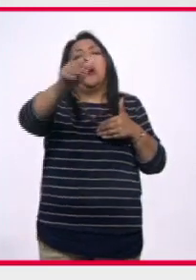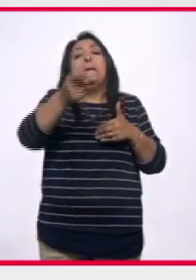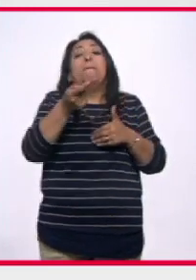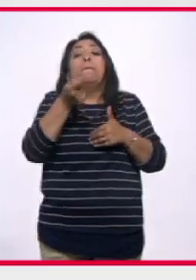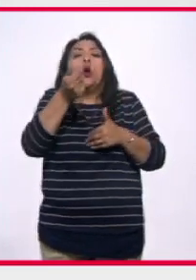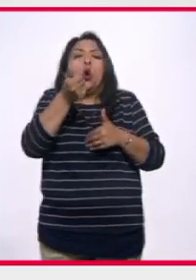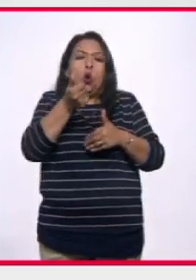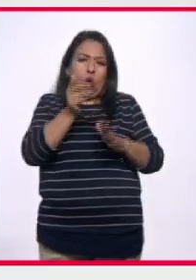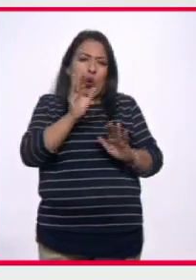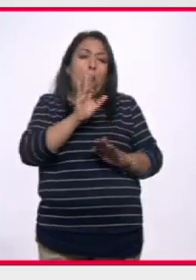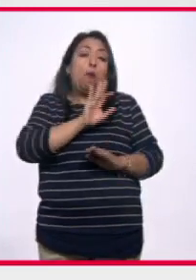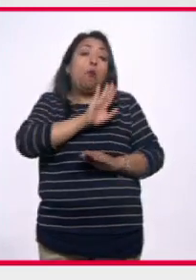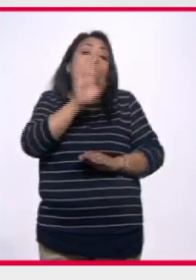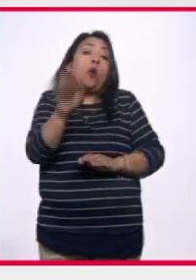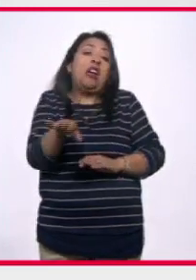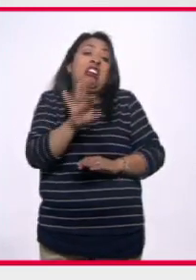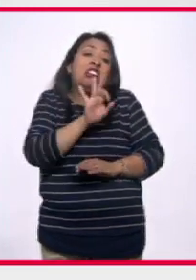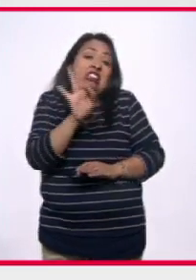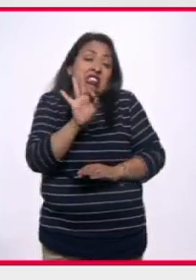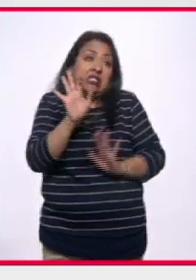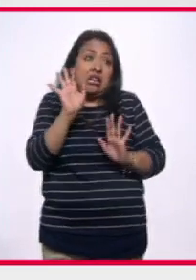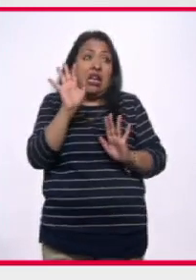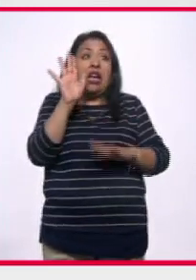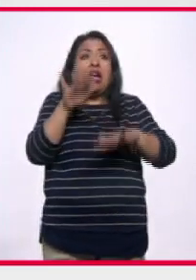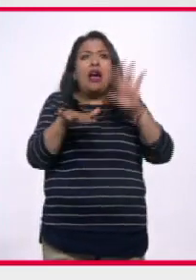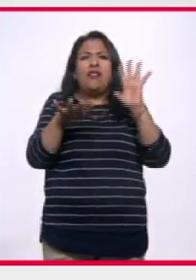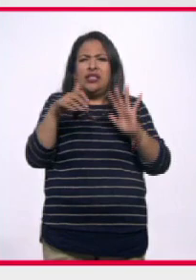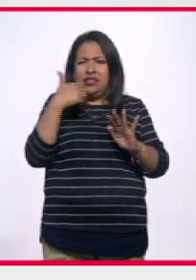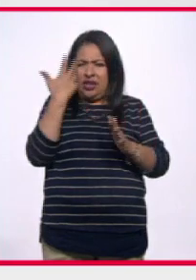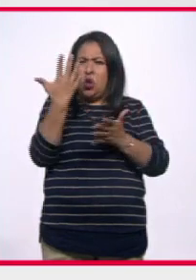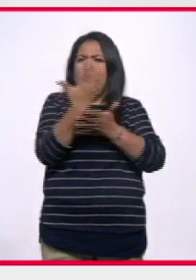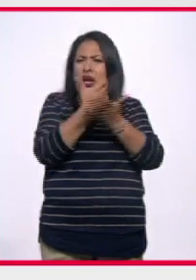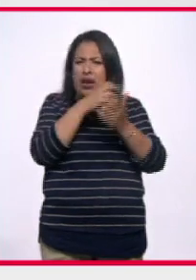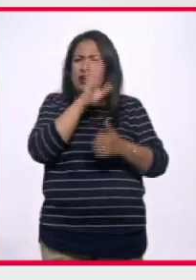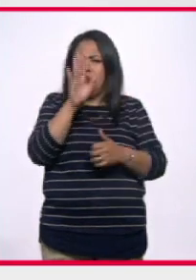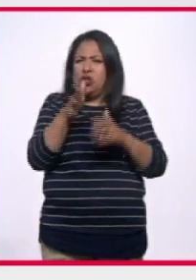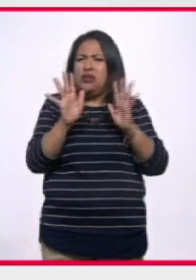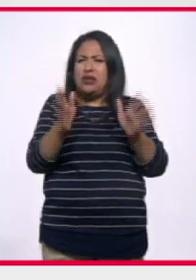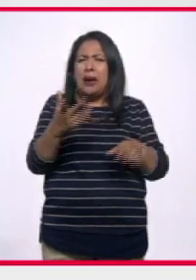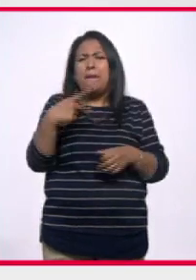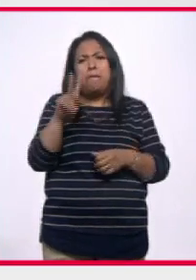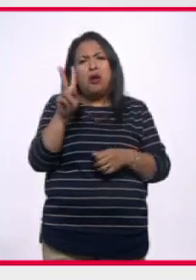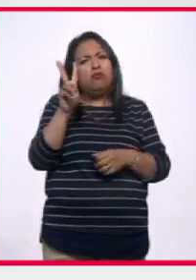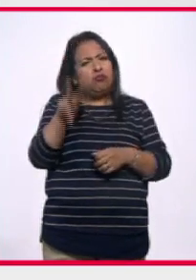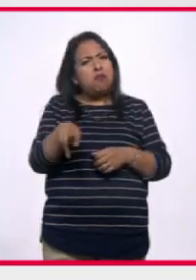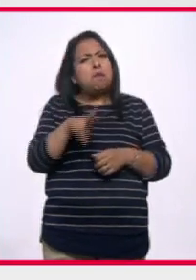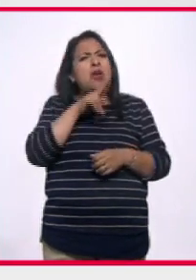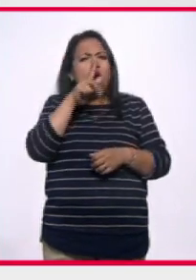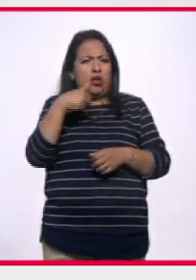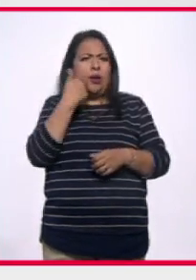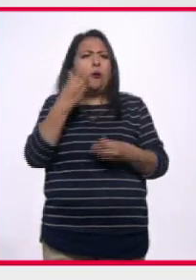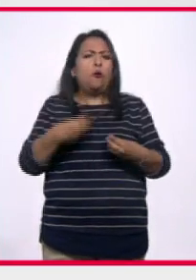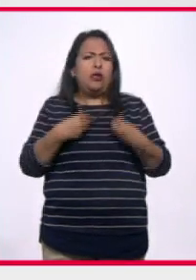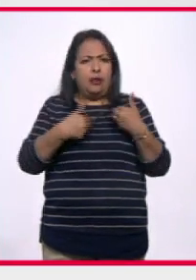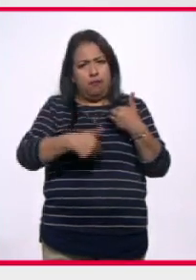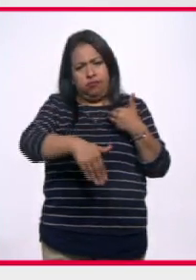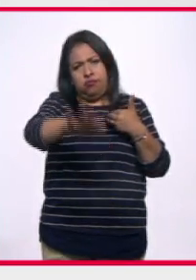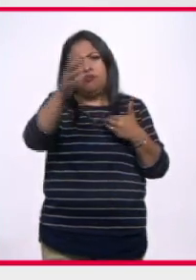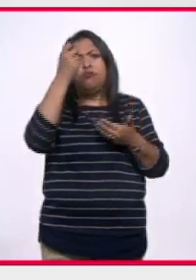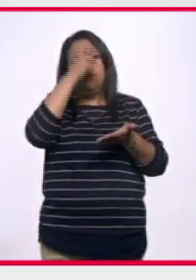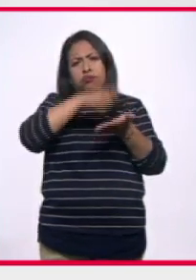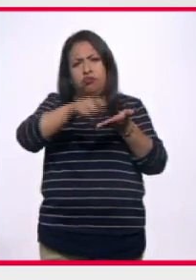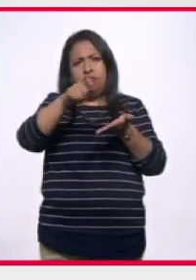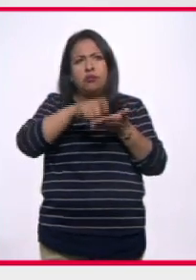posible muerte y hay momentos en que tendría ganas ya de morirme pero en general no en general quiero seguir adelante y quiero seguir escribiendo